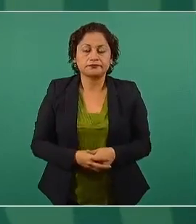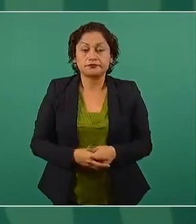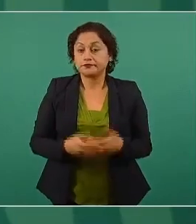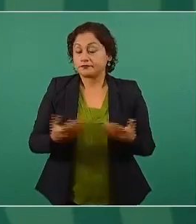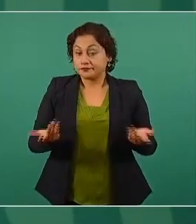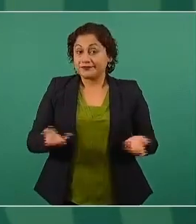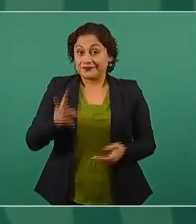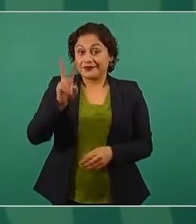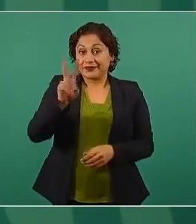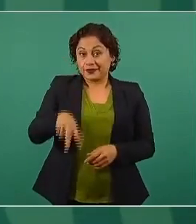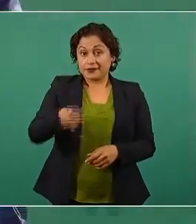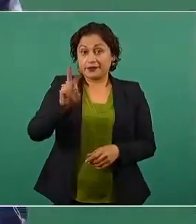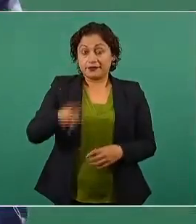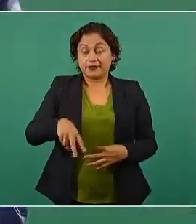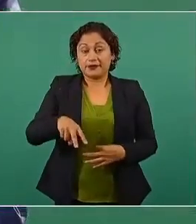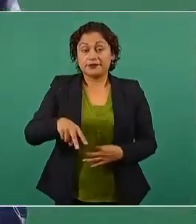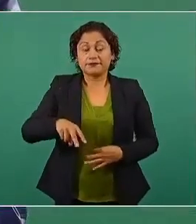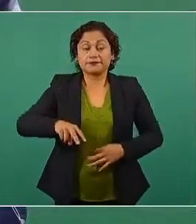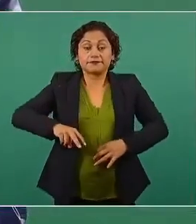Son asuntos